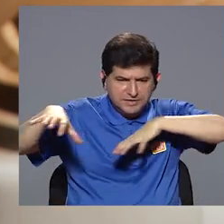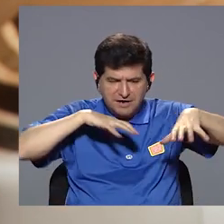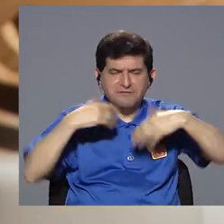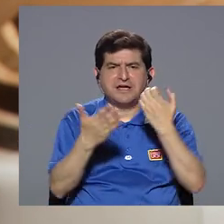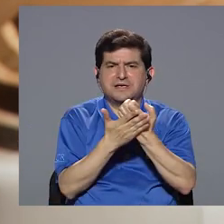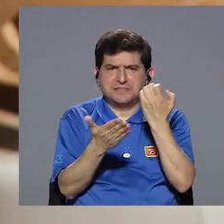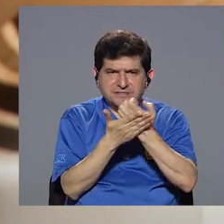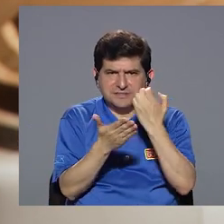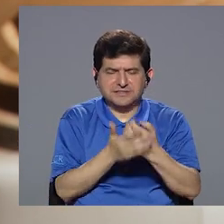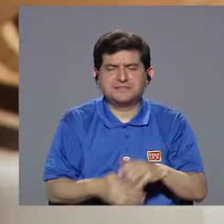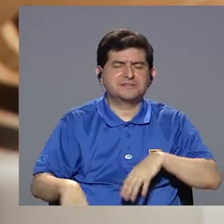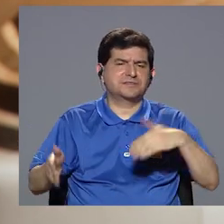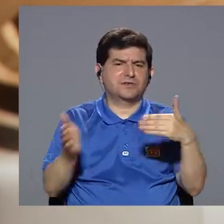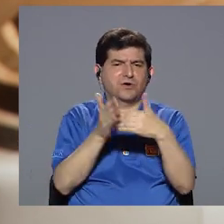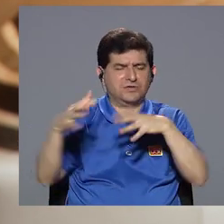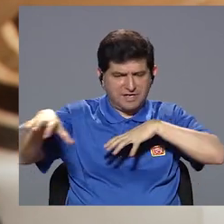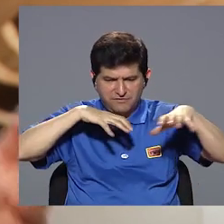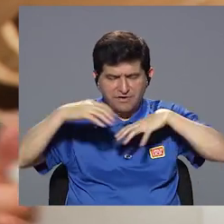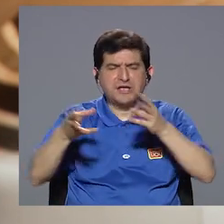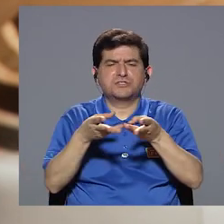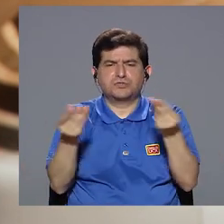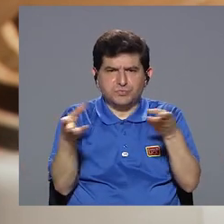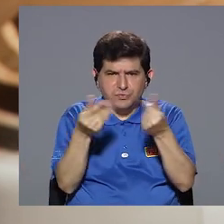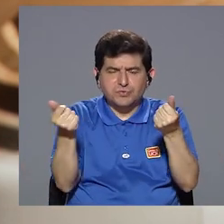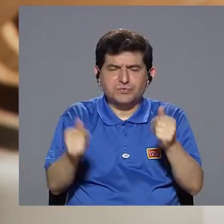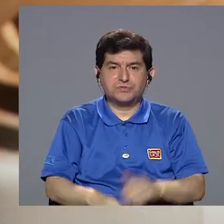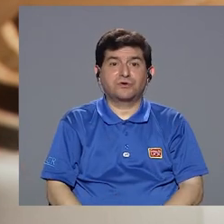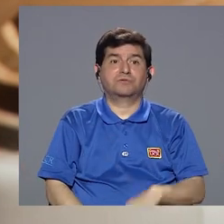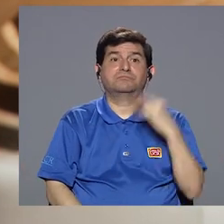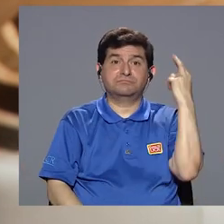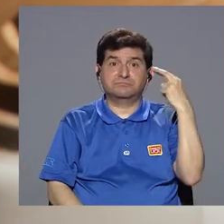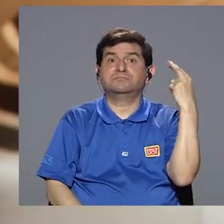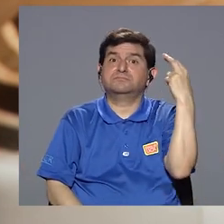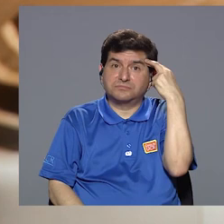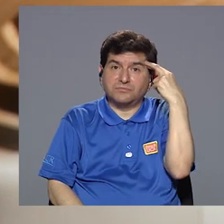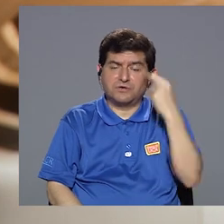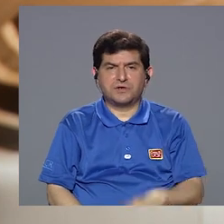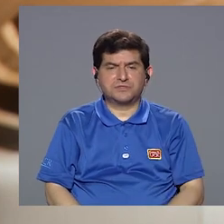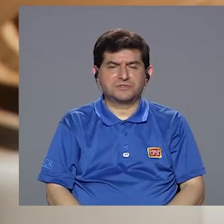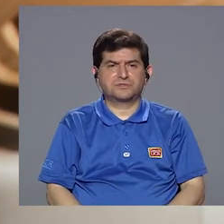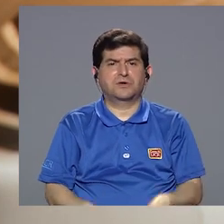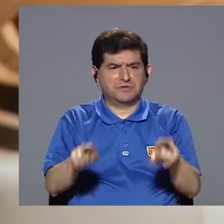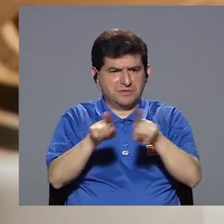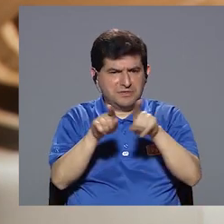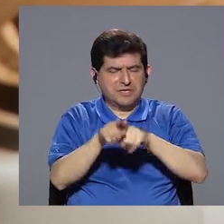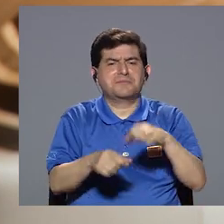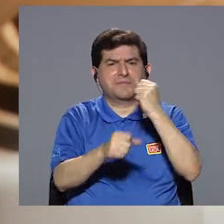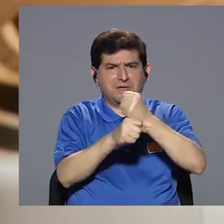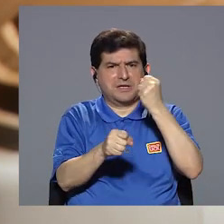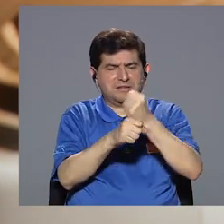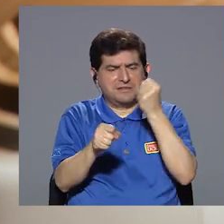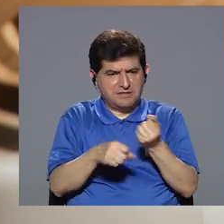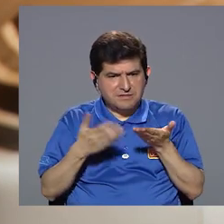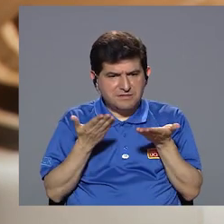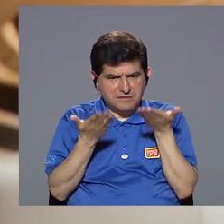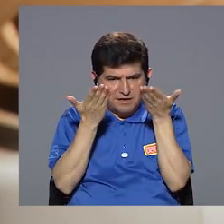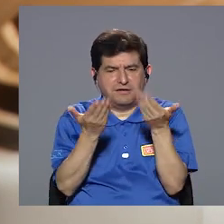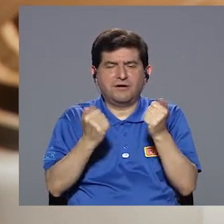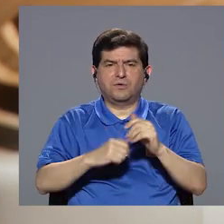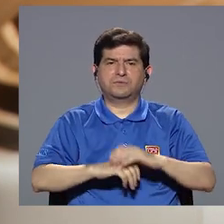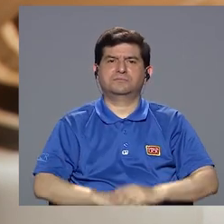reactivación económica de reactivación productiva y por lo tanto también generadoras de